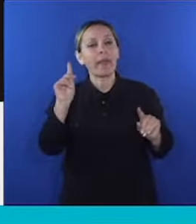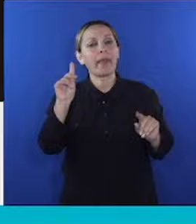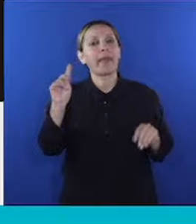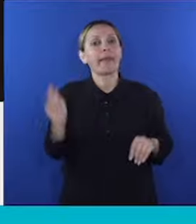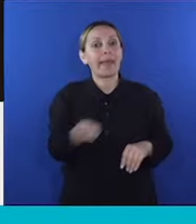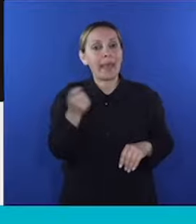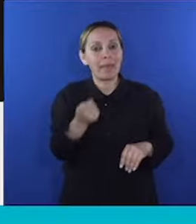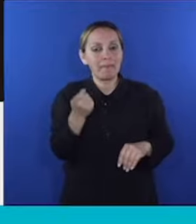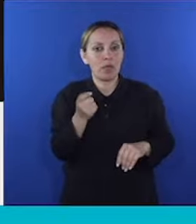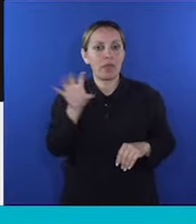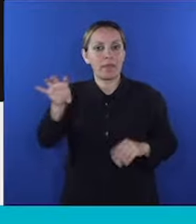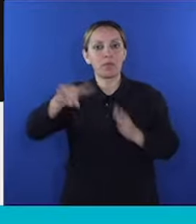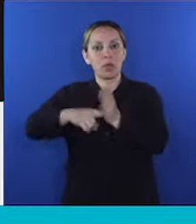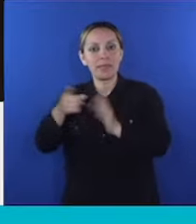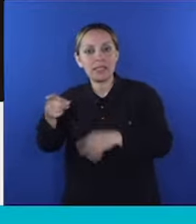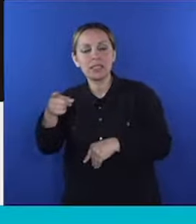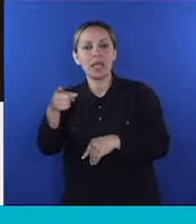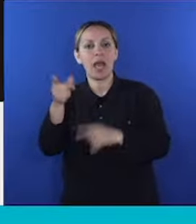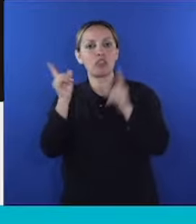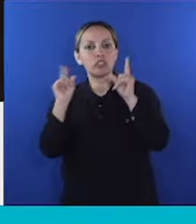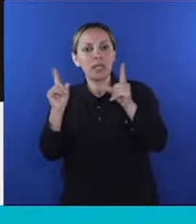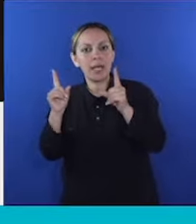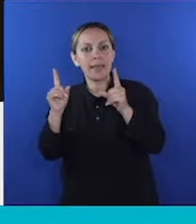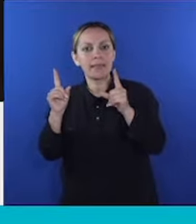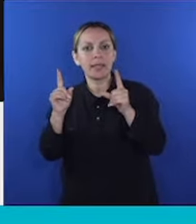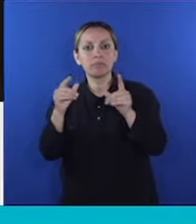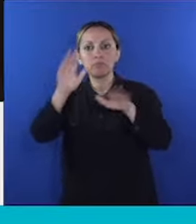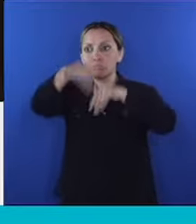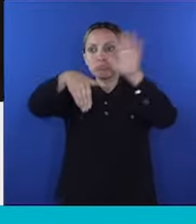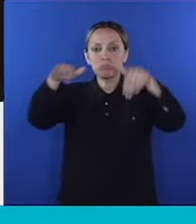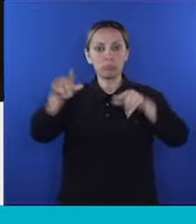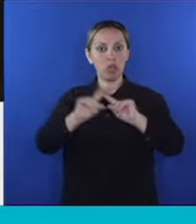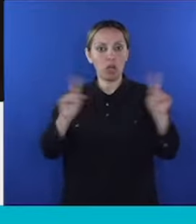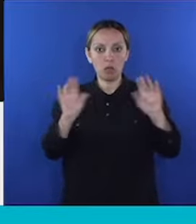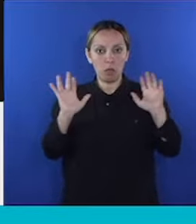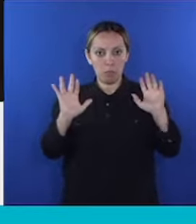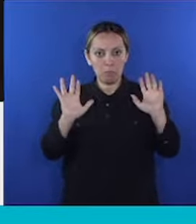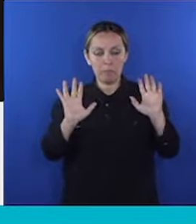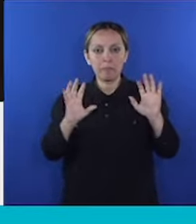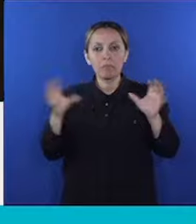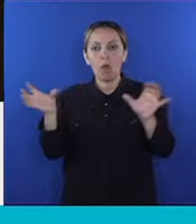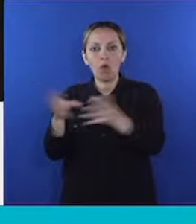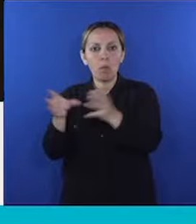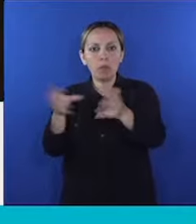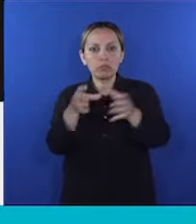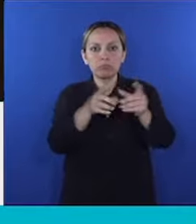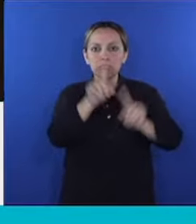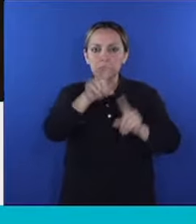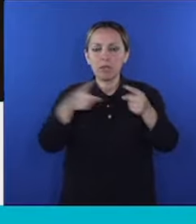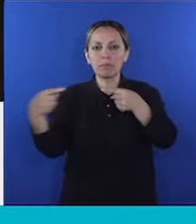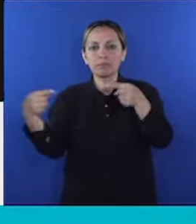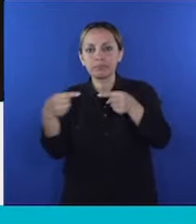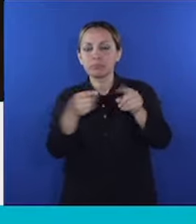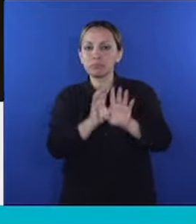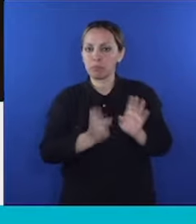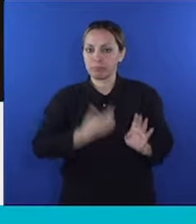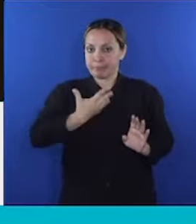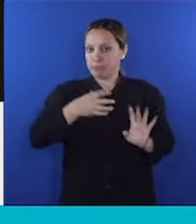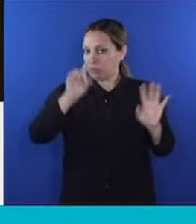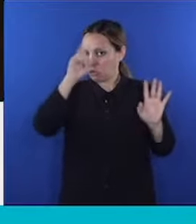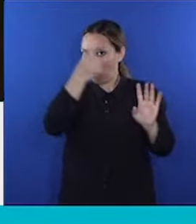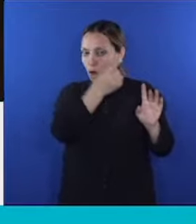gremios provinciales docentes no estaban convocando seccionales locales agrupaciones opositoras impulsaron el paro y